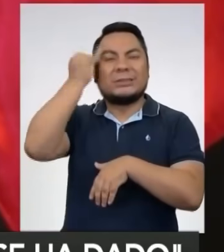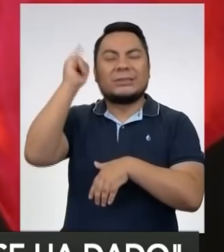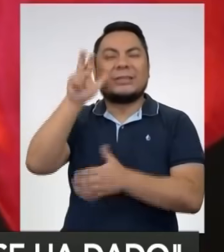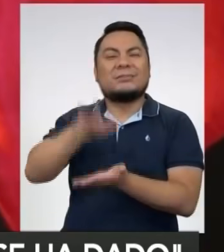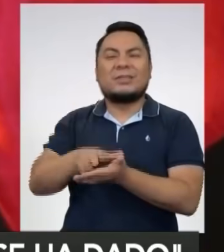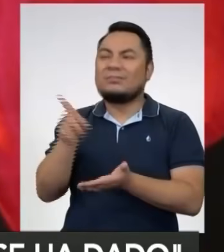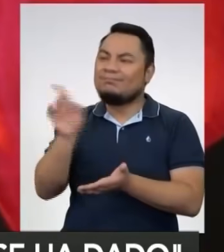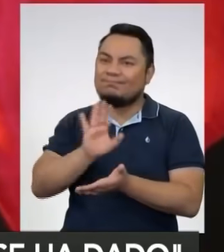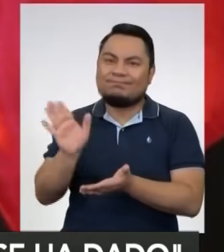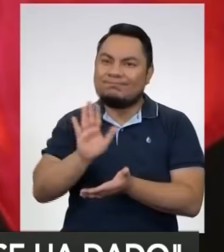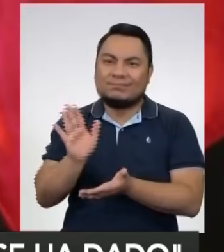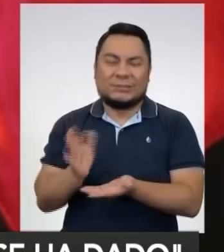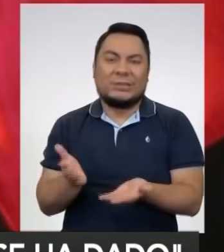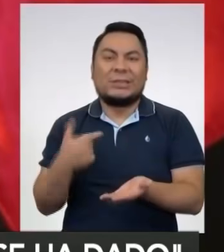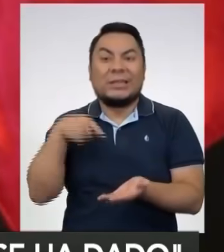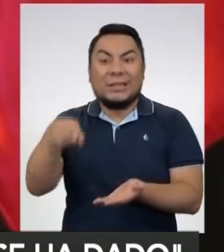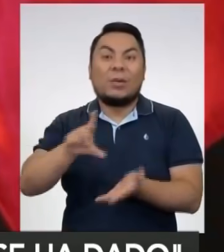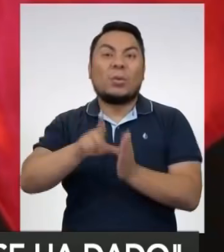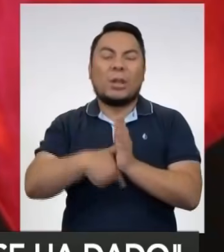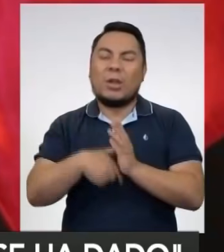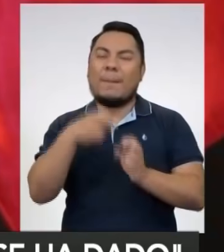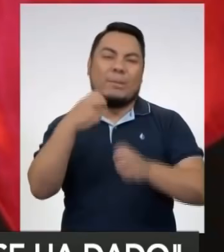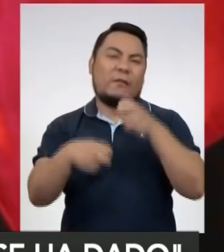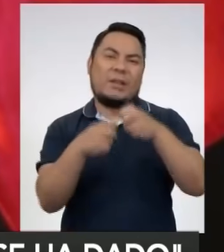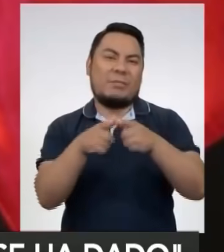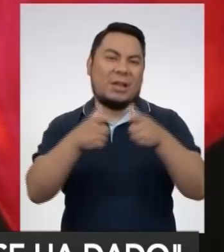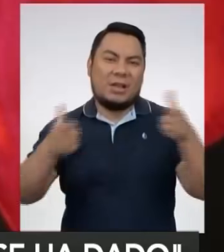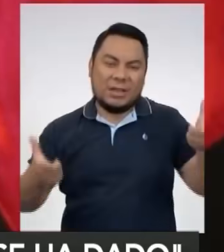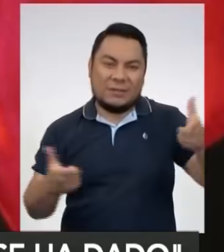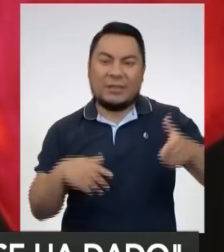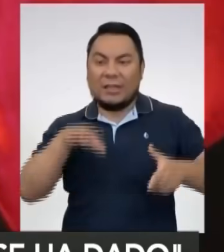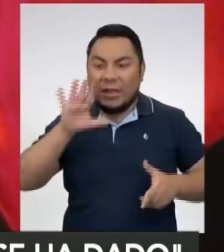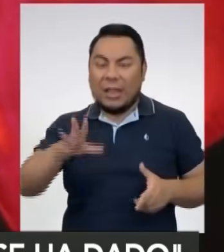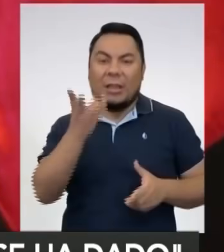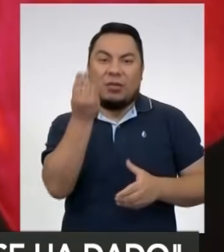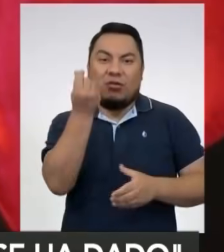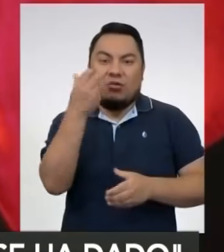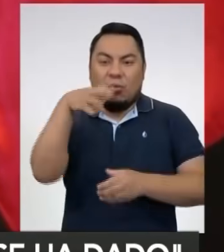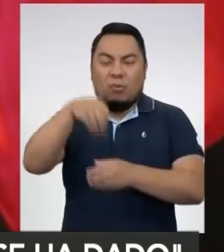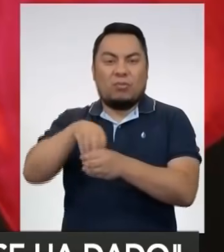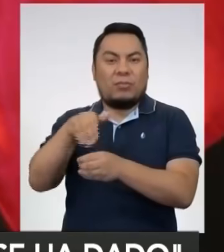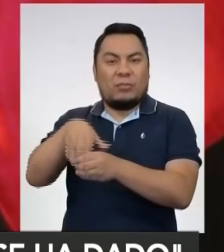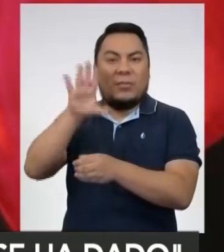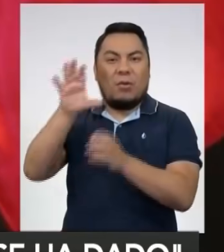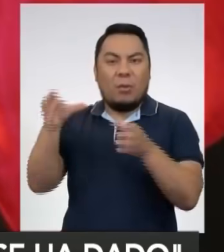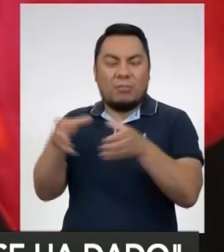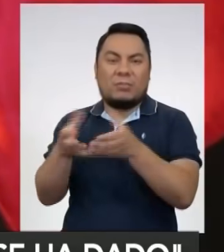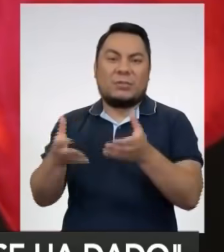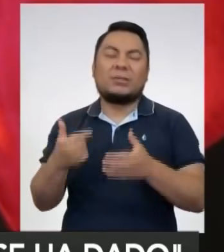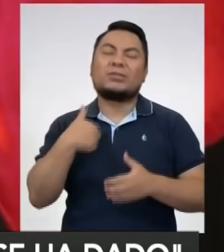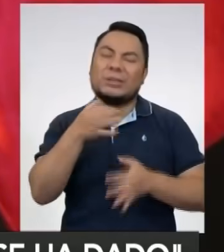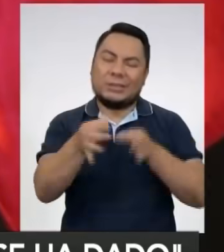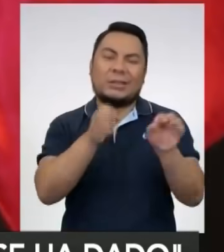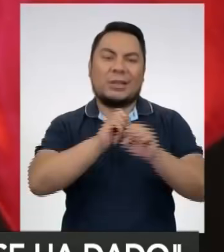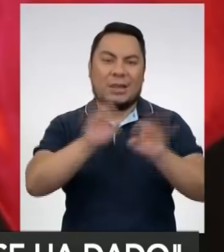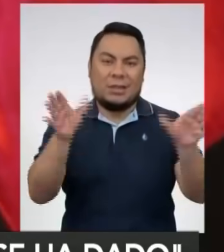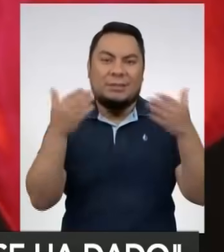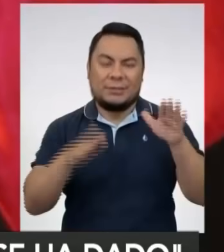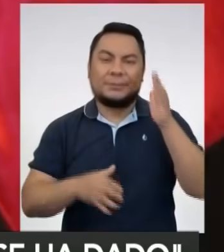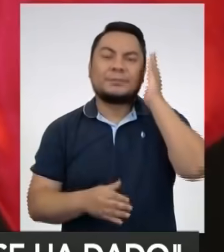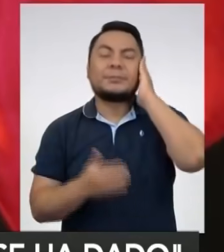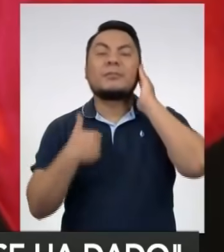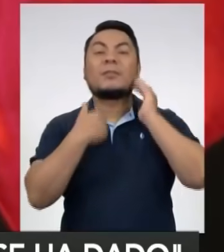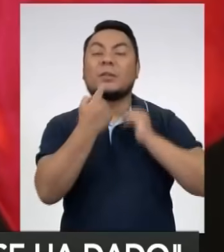podría generar problemas en el sistema financiero en conjunto. Hemos sido claros nosotros.